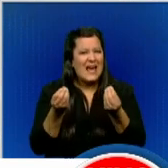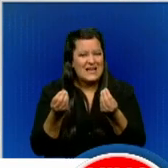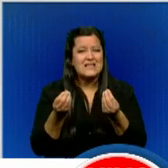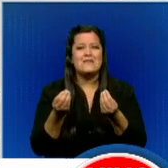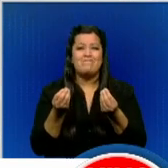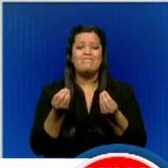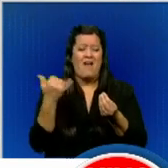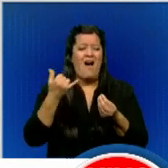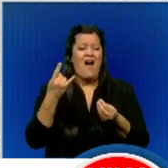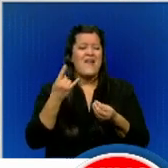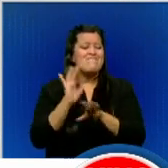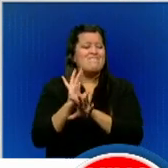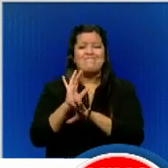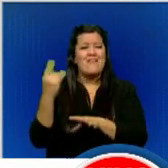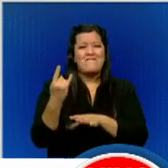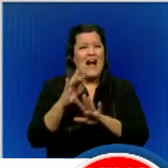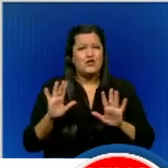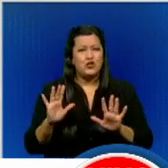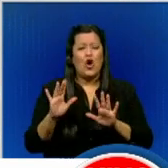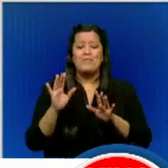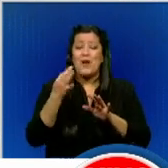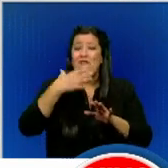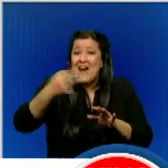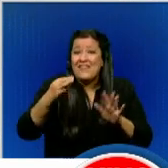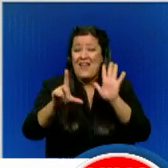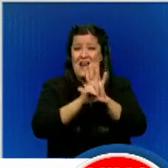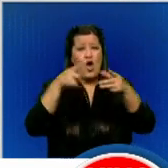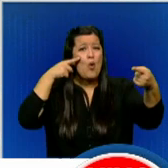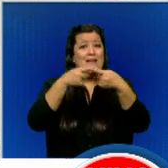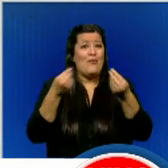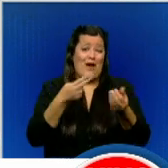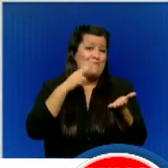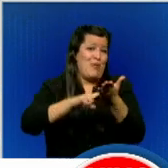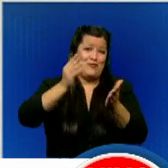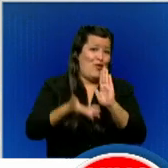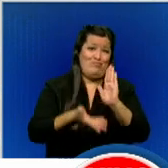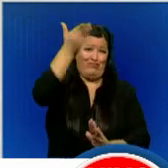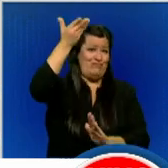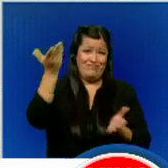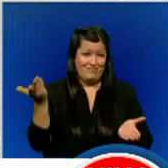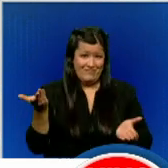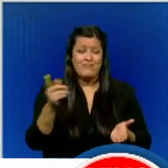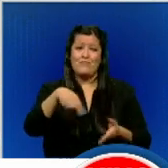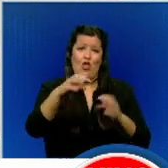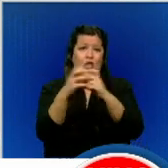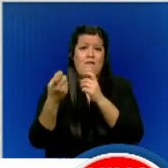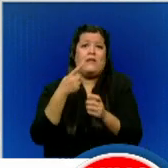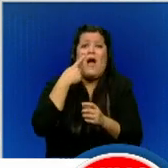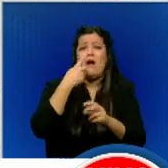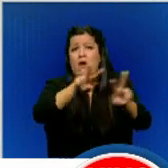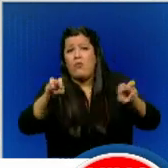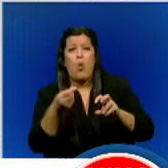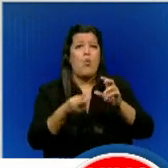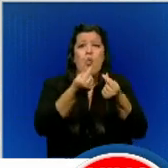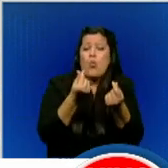falsa antinomia lo que es el verdadero objetivo de esta ley que queda muy claro que es subir impuestos de hecho estamos discutiendo cuánto más recaudación va a